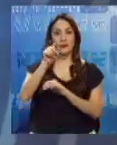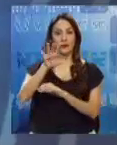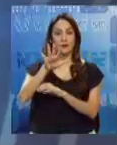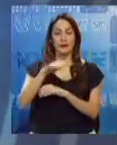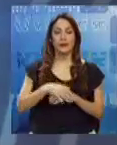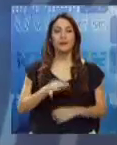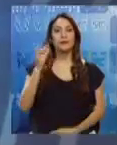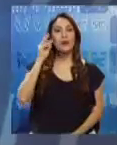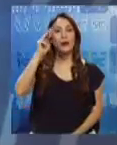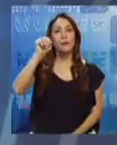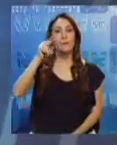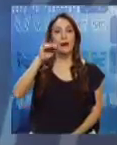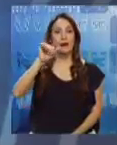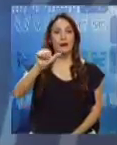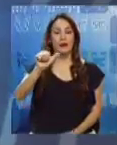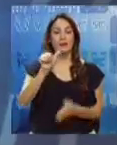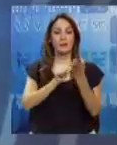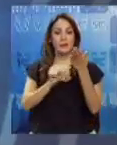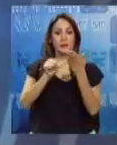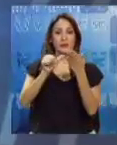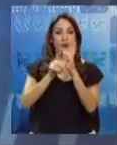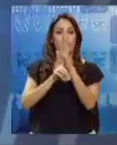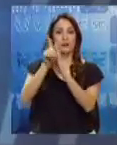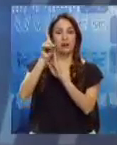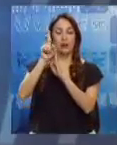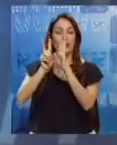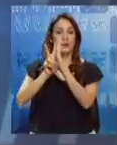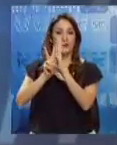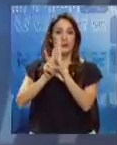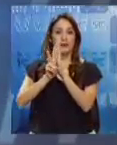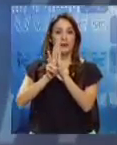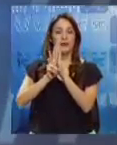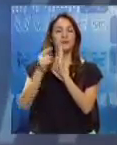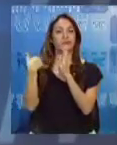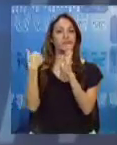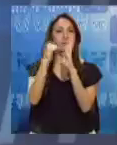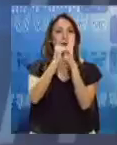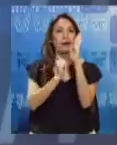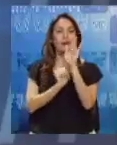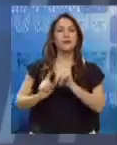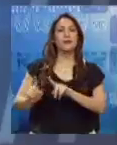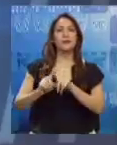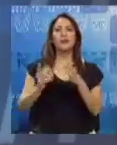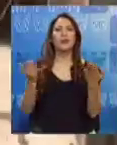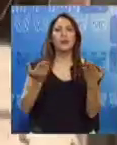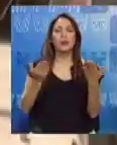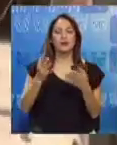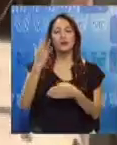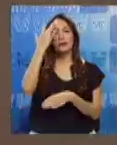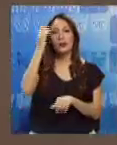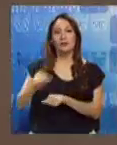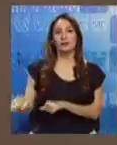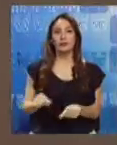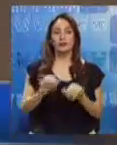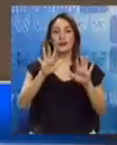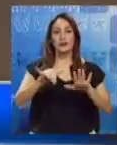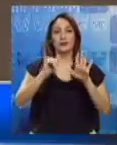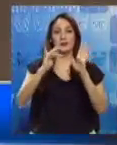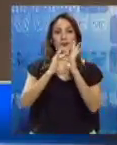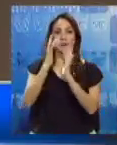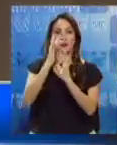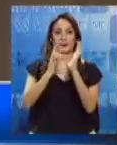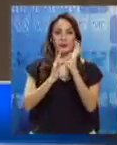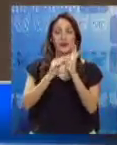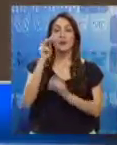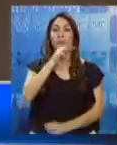María de los Ángeles Duarte, ministra de Desarrollo Urbano y Vivienda, cumplió una agenda de actividades en las zonas afectadas por el terremoto del 16 de abril.